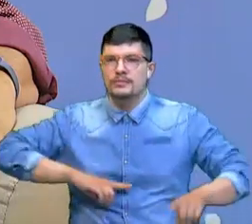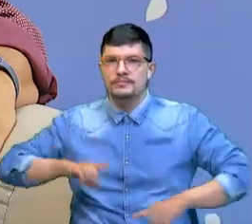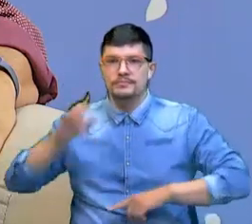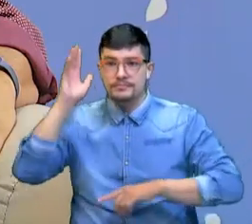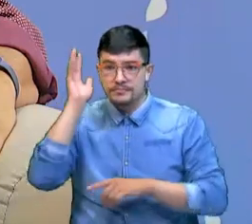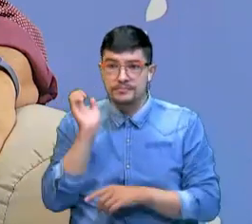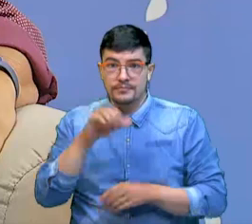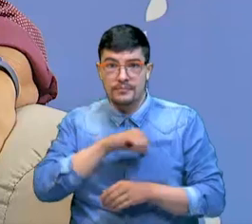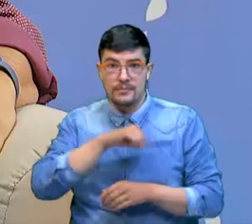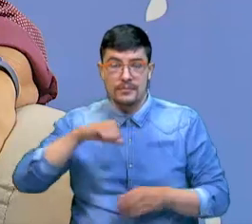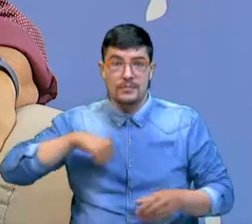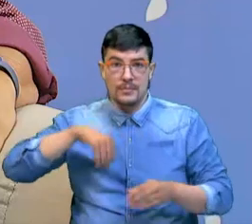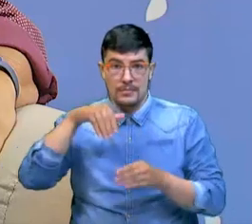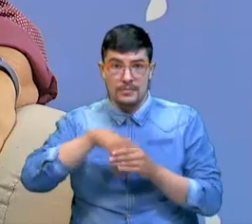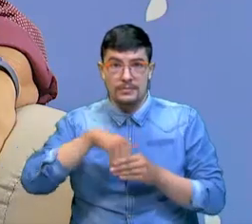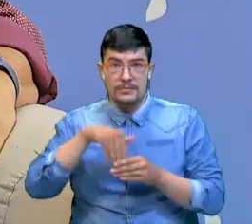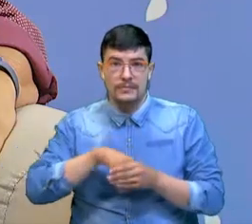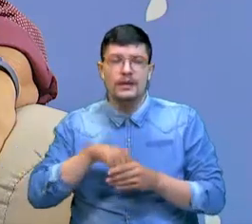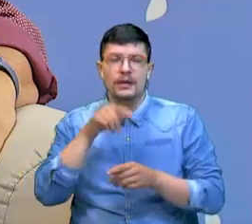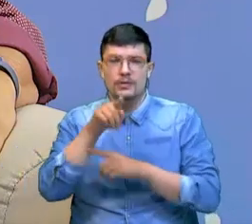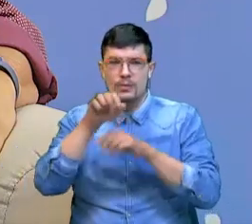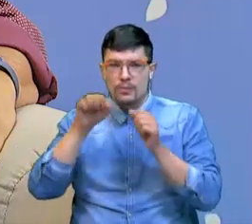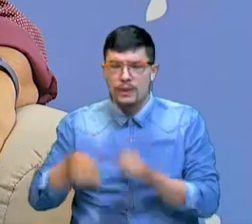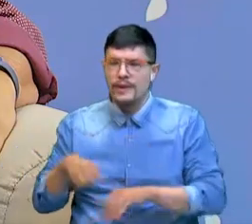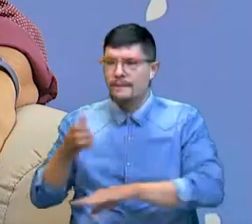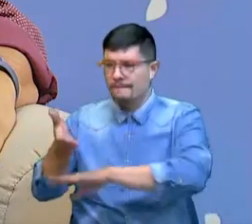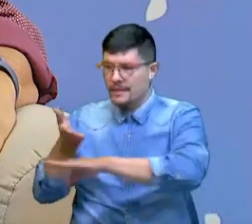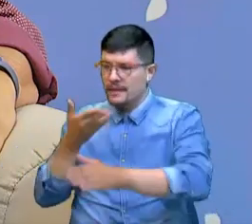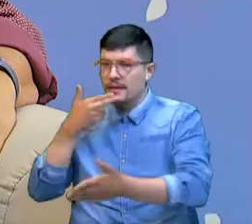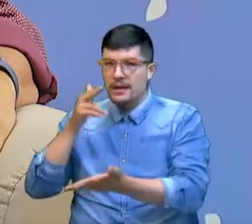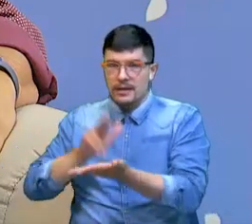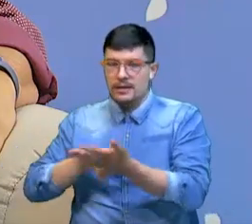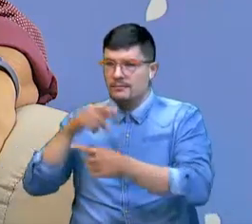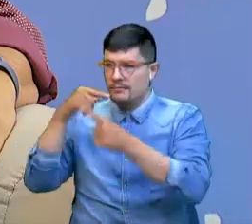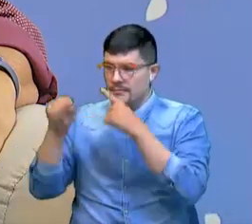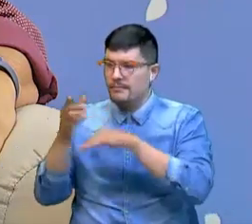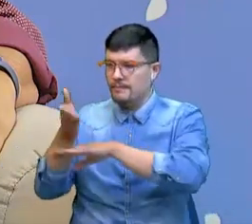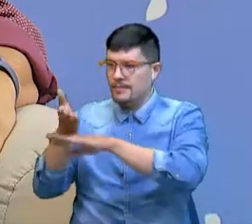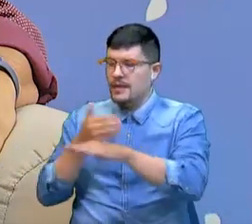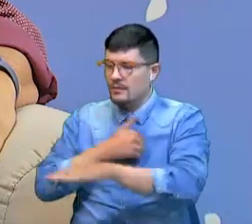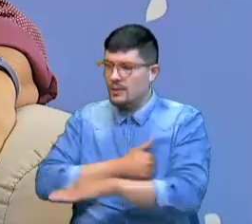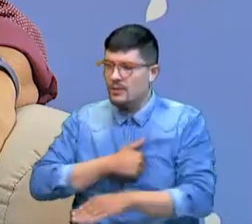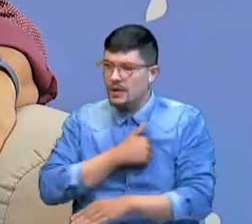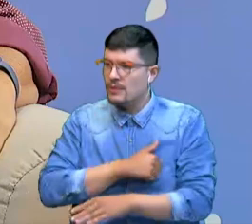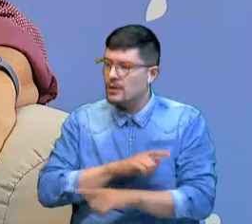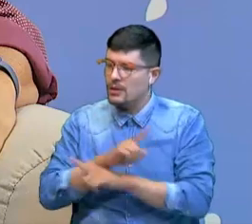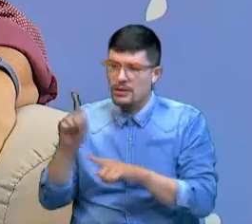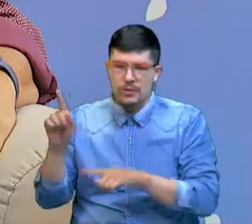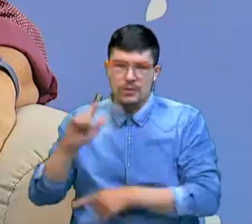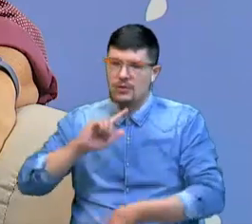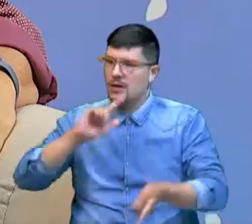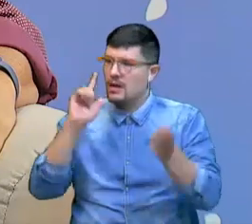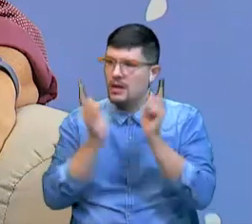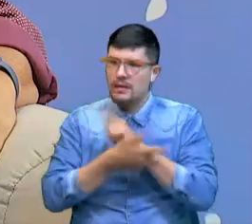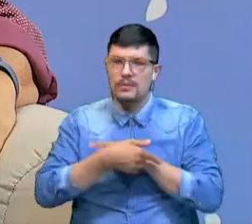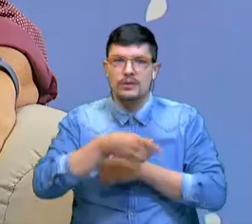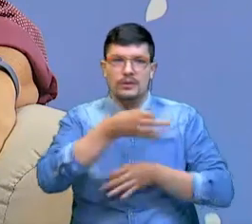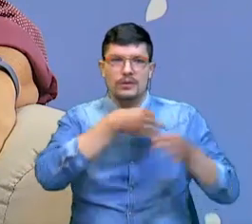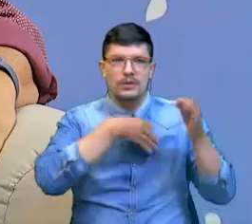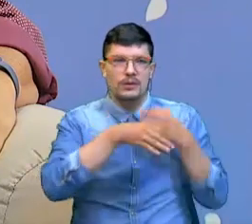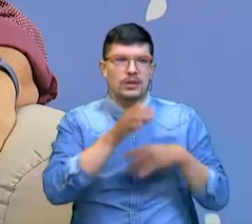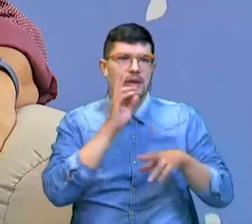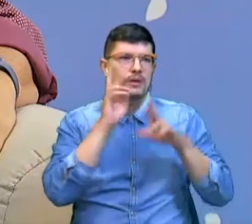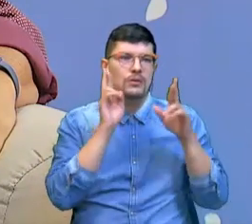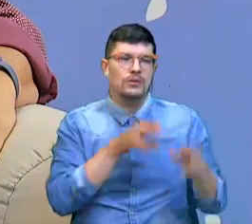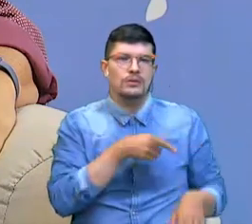de pensiones del régimen de ahorro individual, puede solicitarse la ineficacia de ese traslado y que Colpensiones le